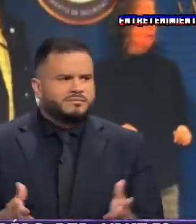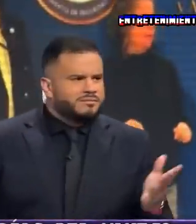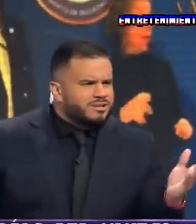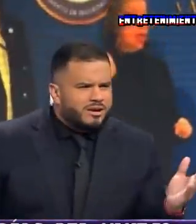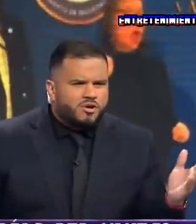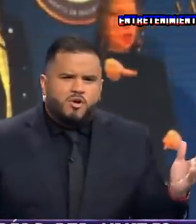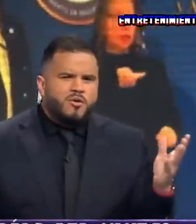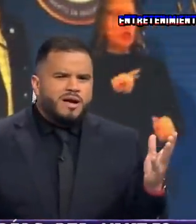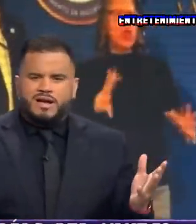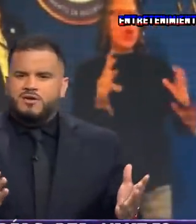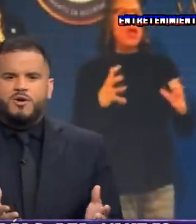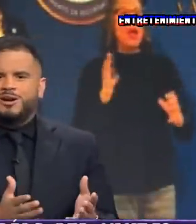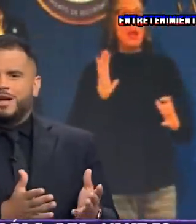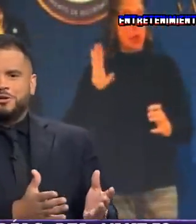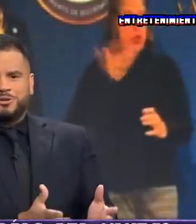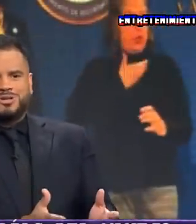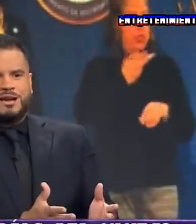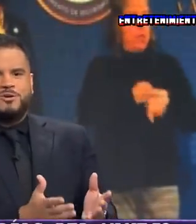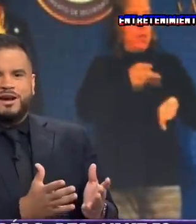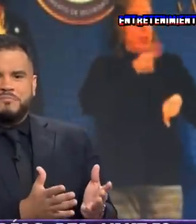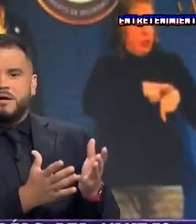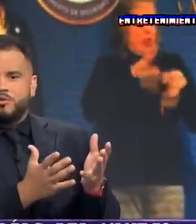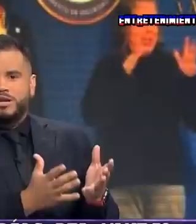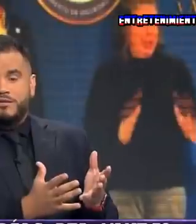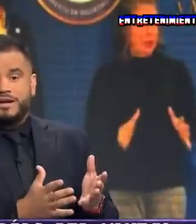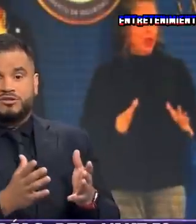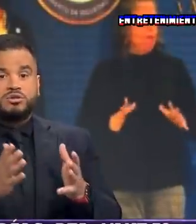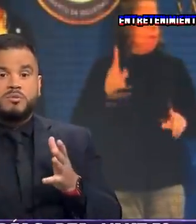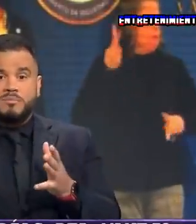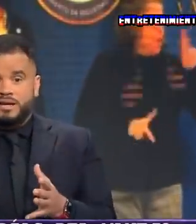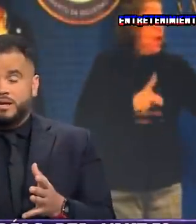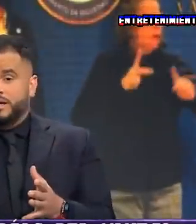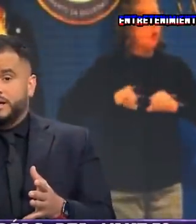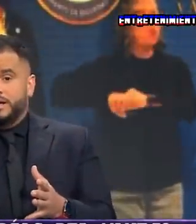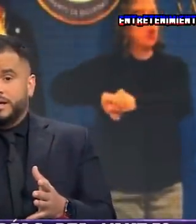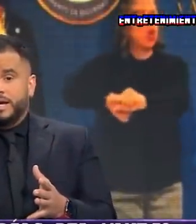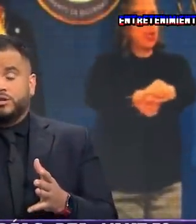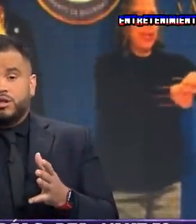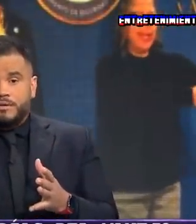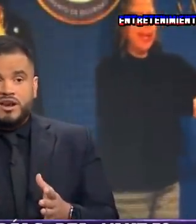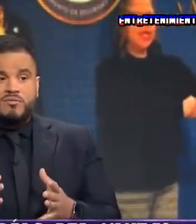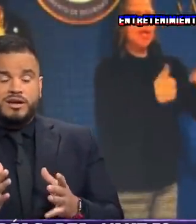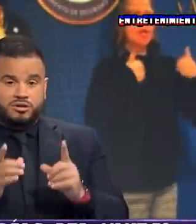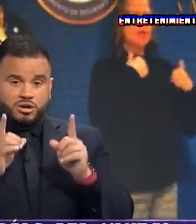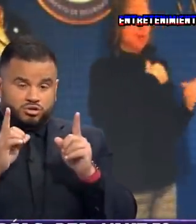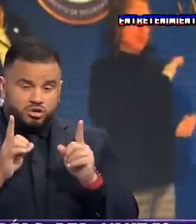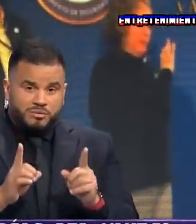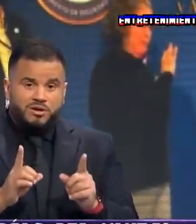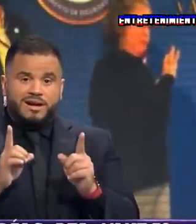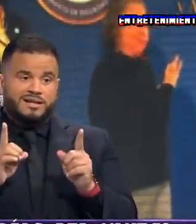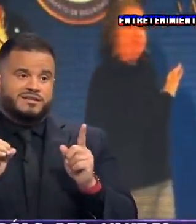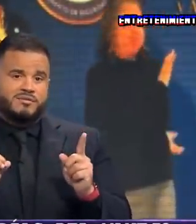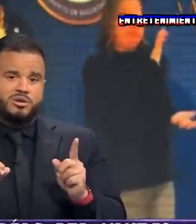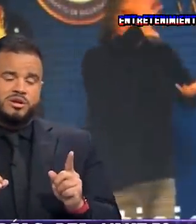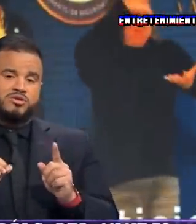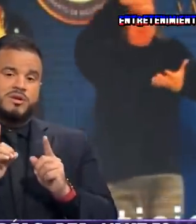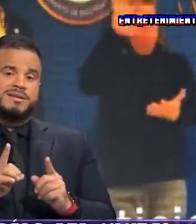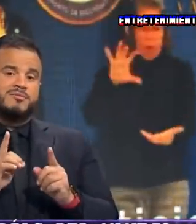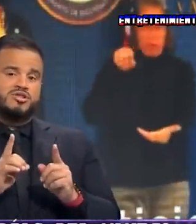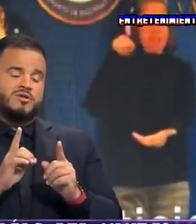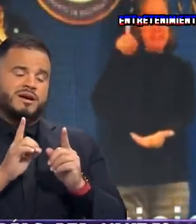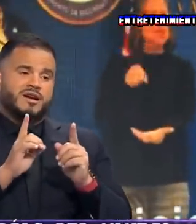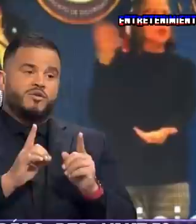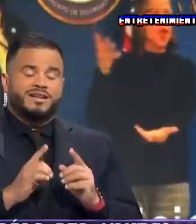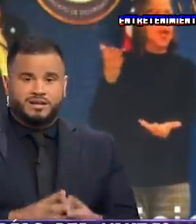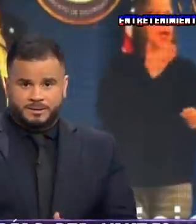prueba. ¿Cómo es que no hemos obligado entonces a los lugares más vulnerables, que son 2,000, y todavía no hemos hecho, de los 2,000 hogares de ancianos en Puerto Rico, solamente